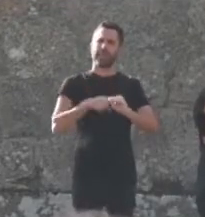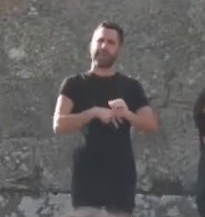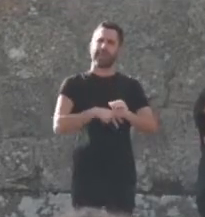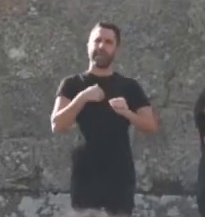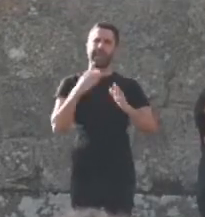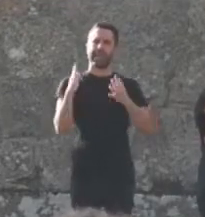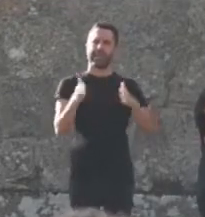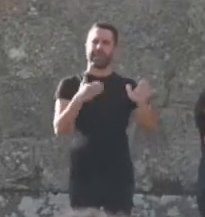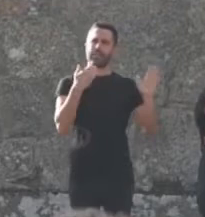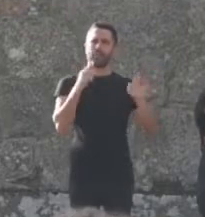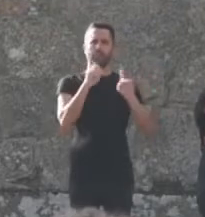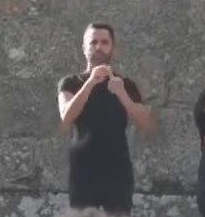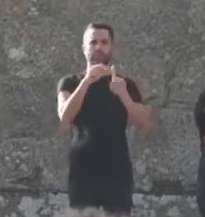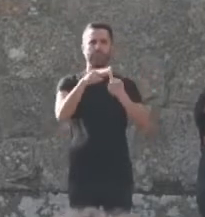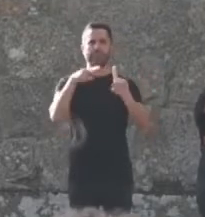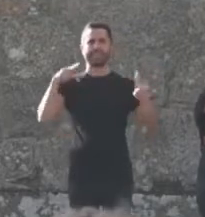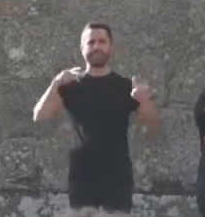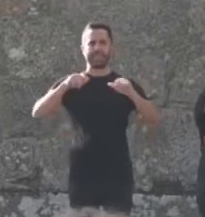de xénero,